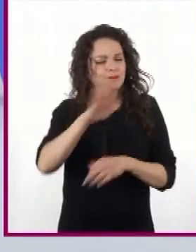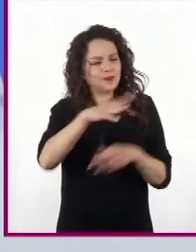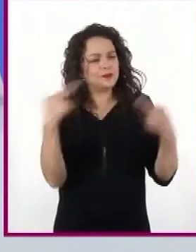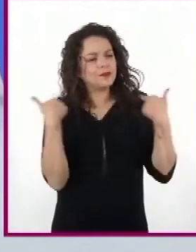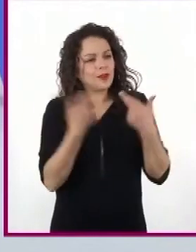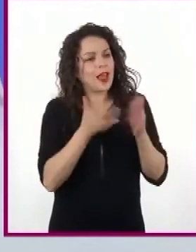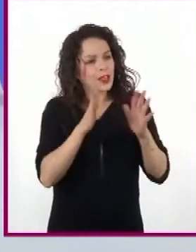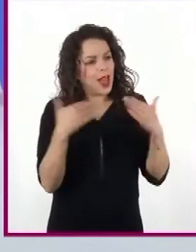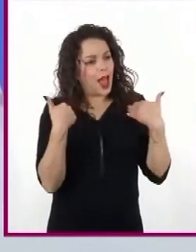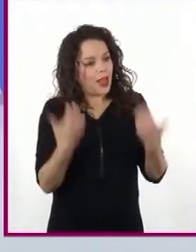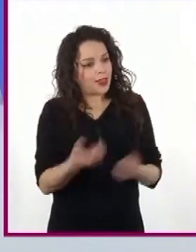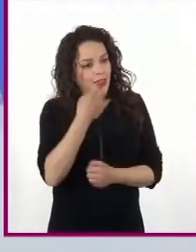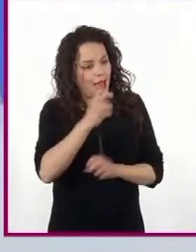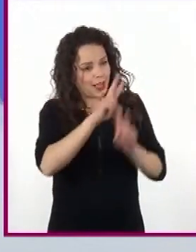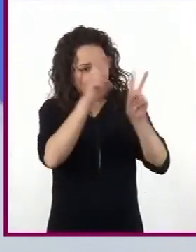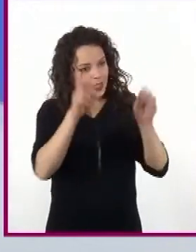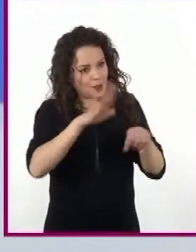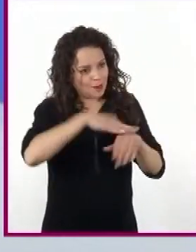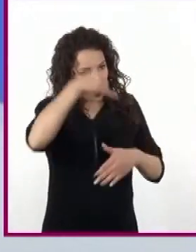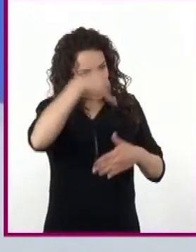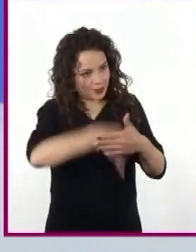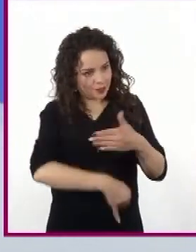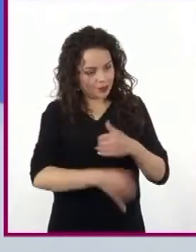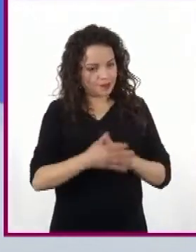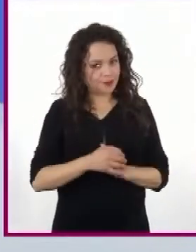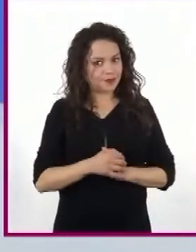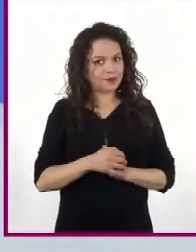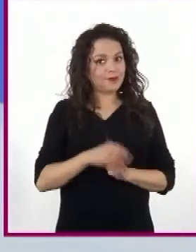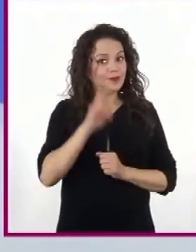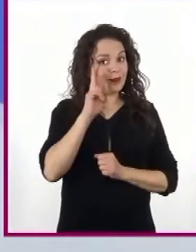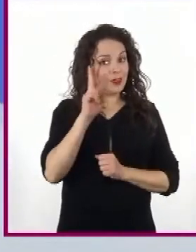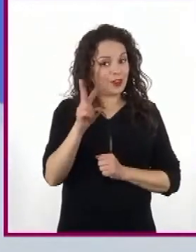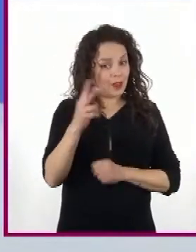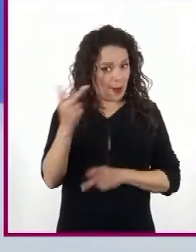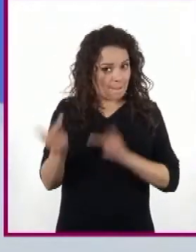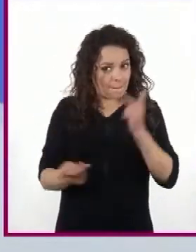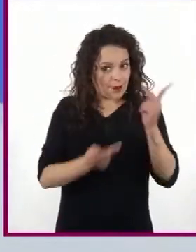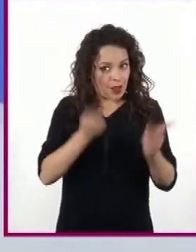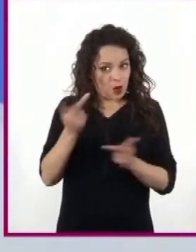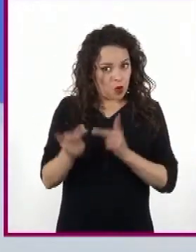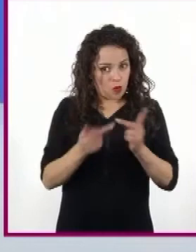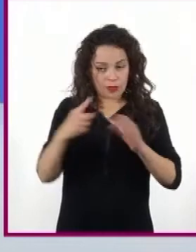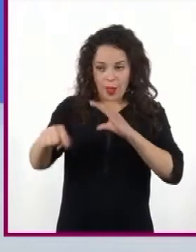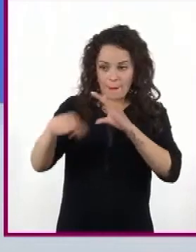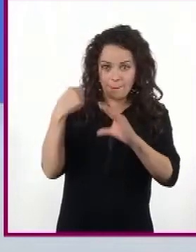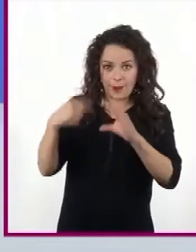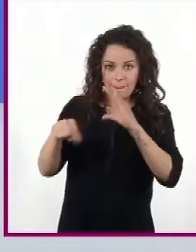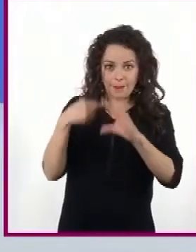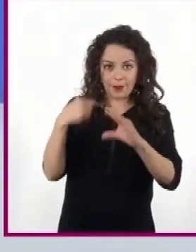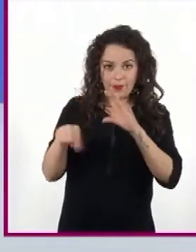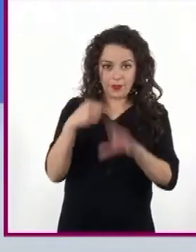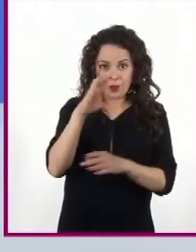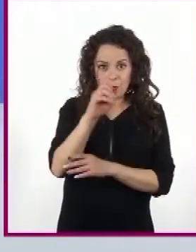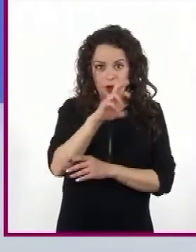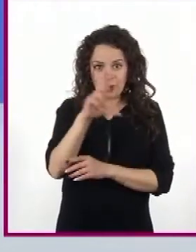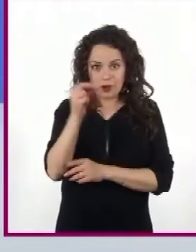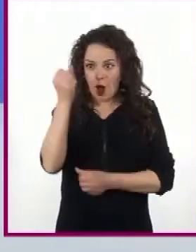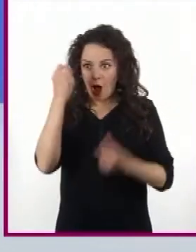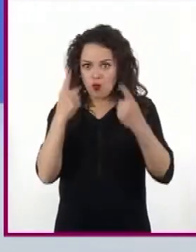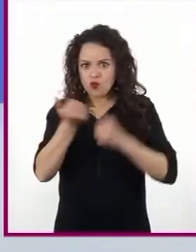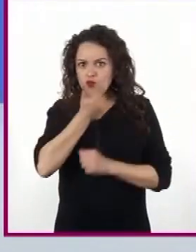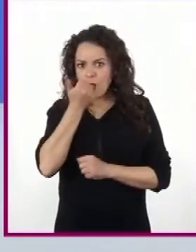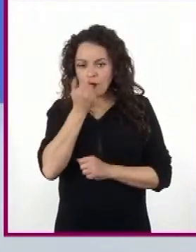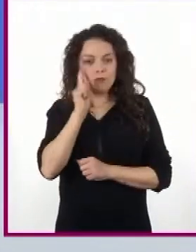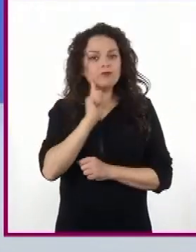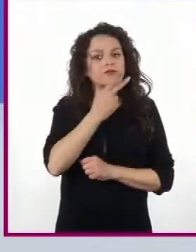sobre el tema, ¿le parece si revisamos algunas preguntas que nos han hecho llegar por correo electrónico algunas alumnas y